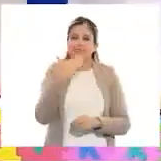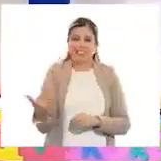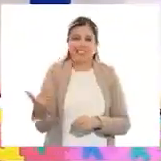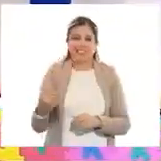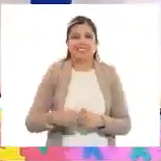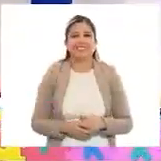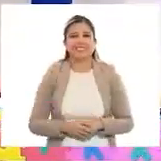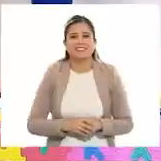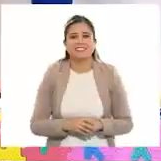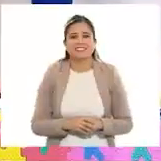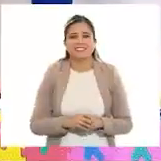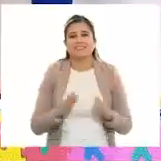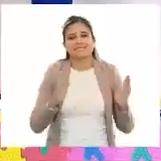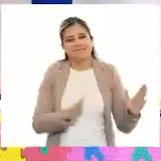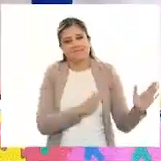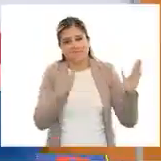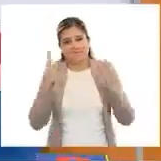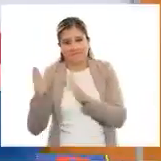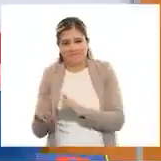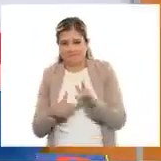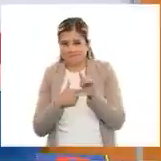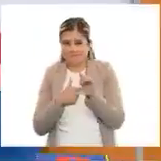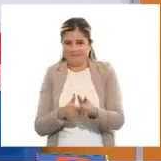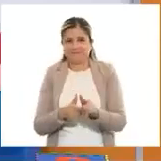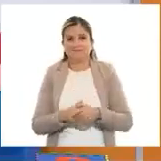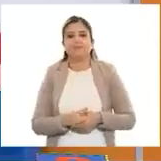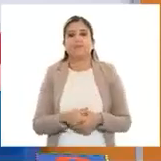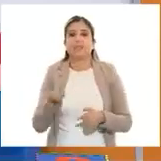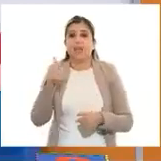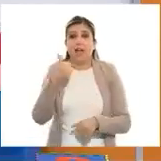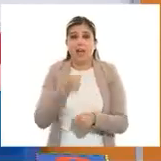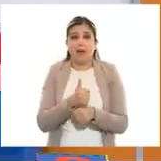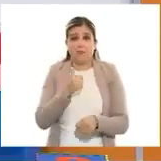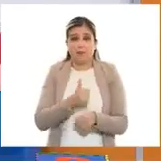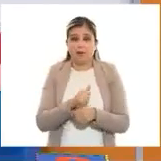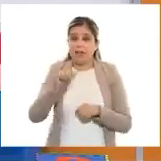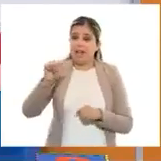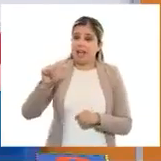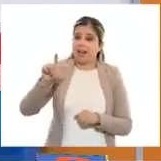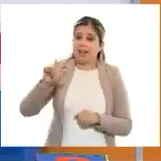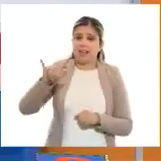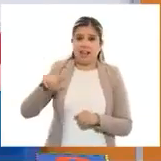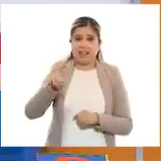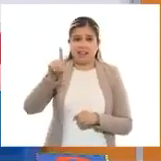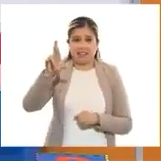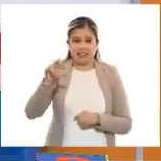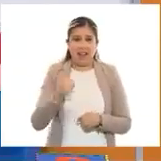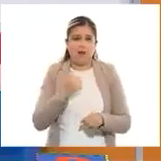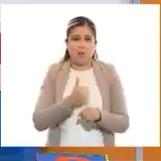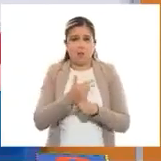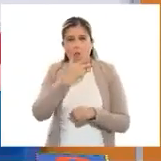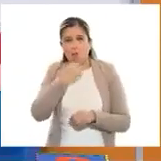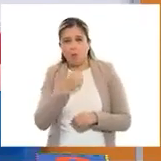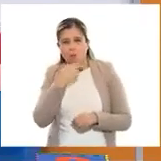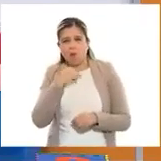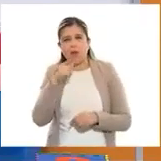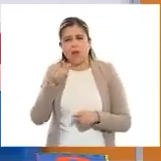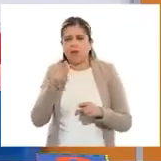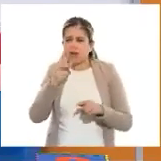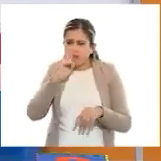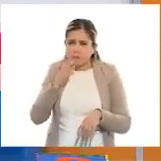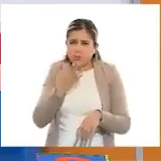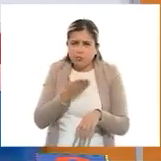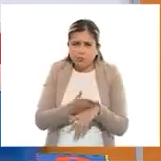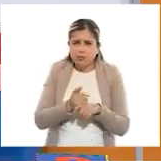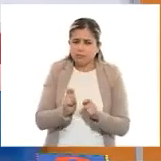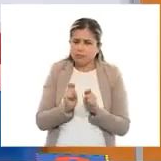muy bien. Vamos a continuar. Dice, el abuelito de Alejandra nos contó que le encargó que cada